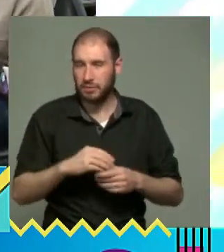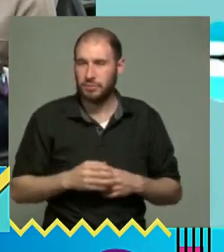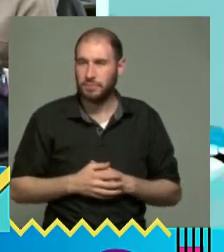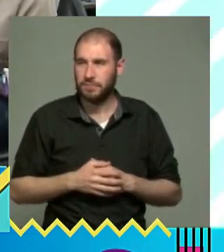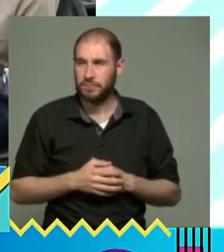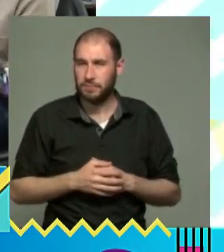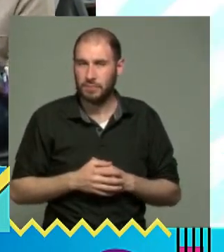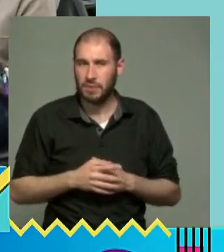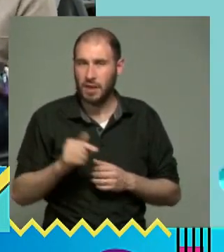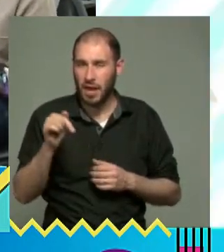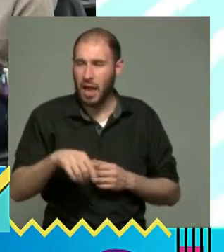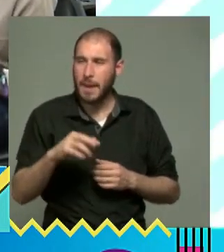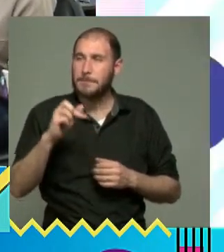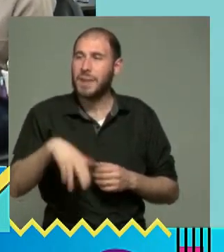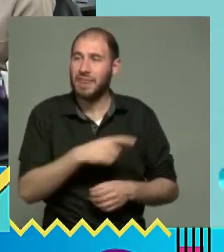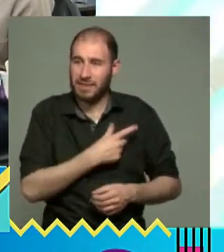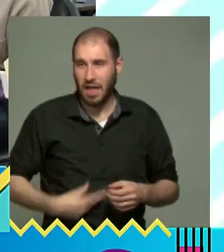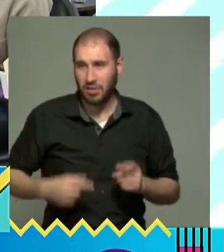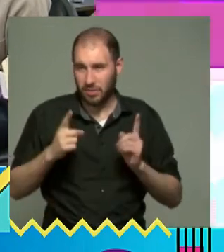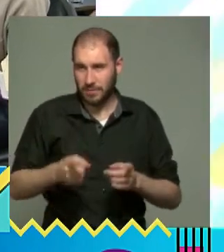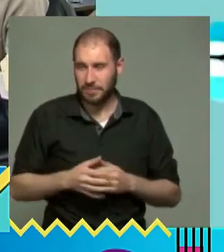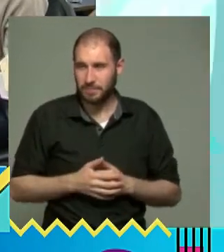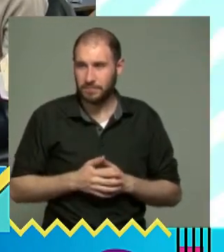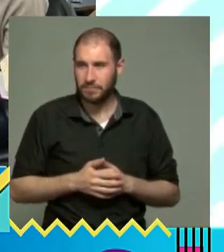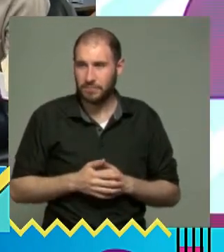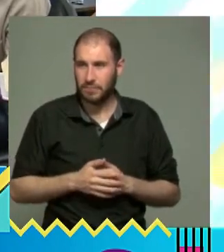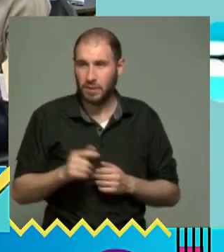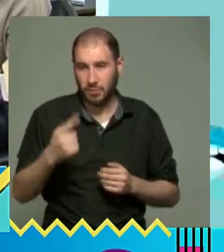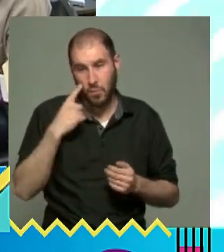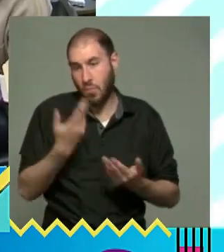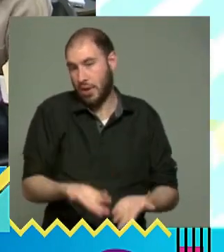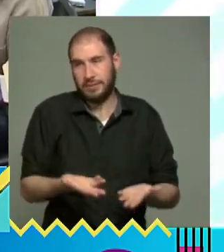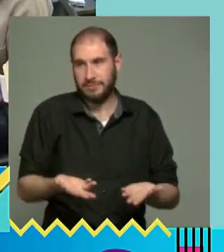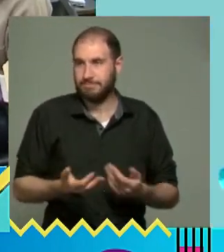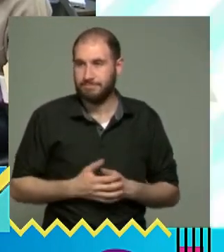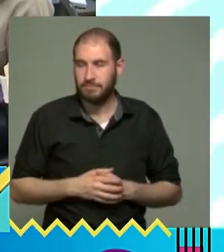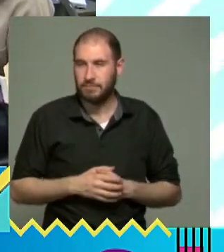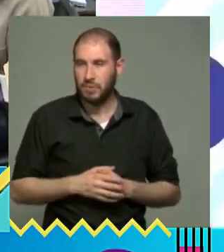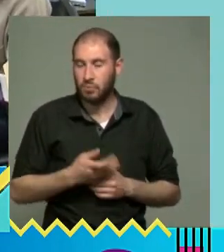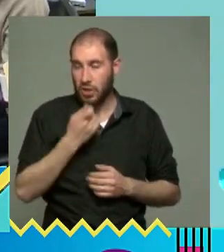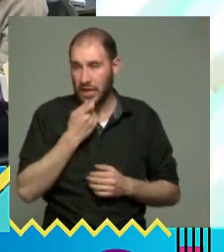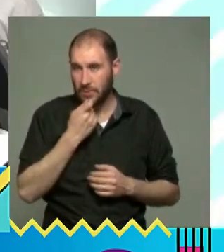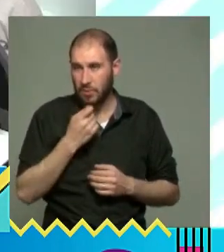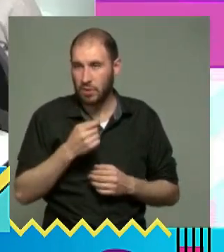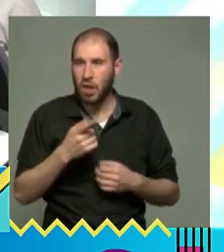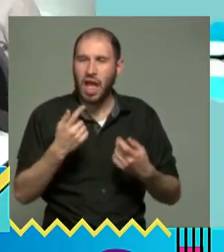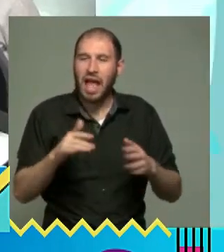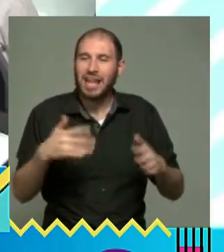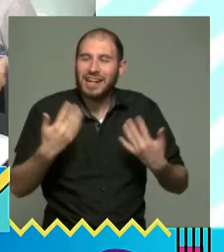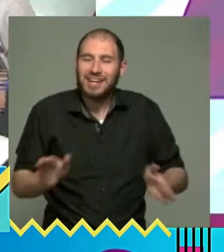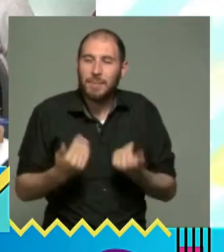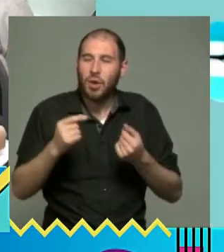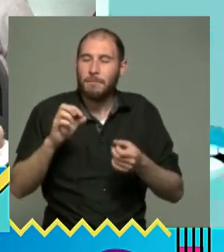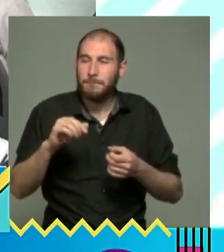vamos tarde con las políticas de Estado. Esto es evidente que si tuviéramos más agilidad en